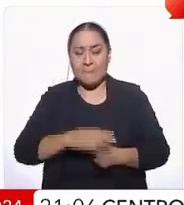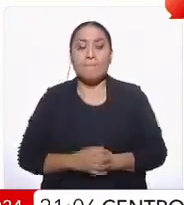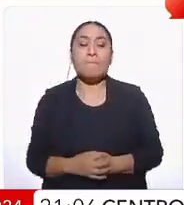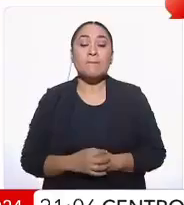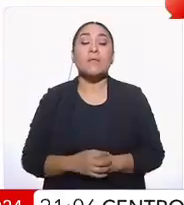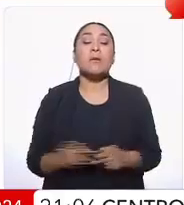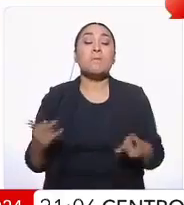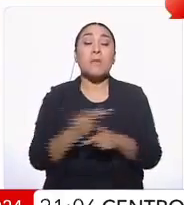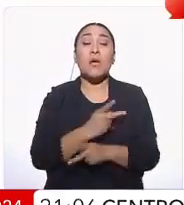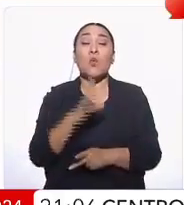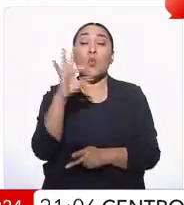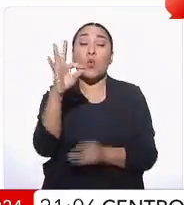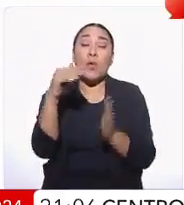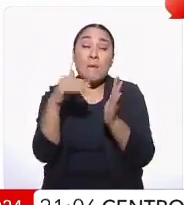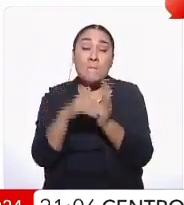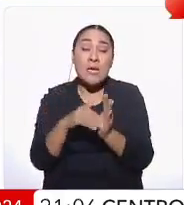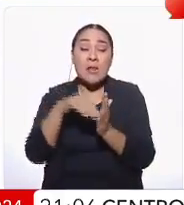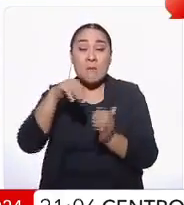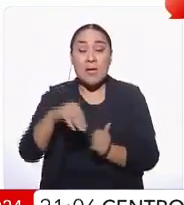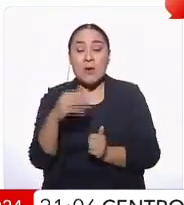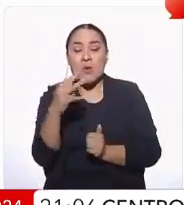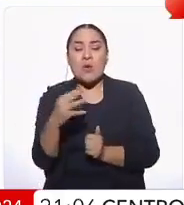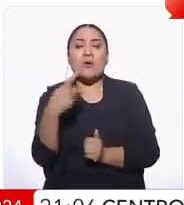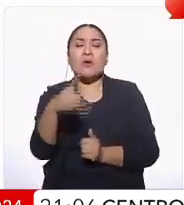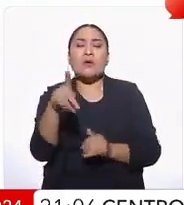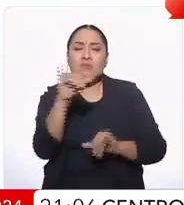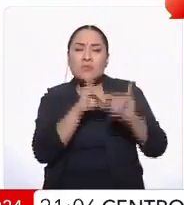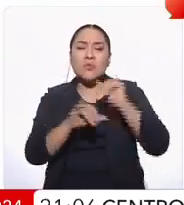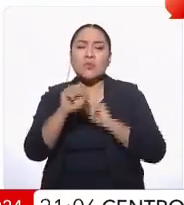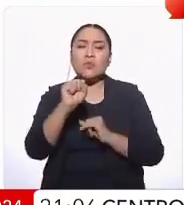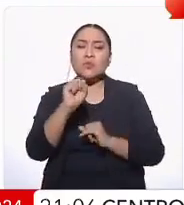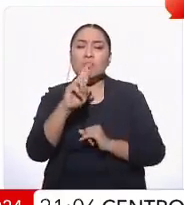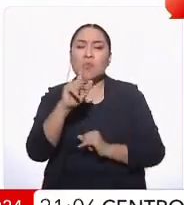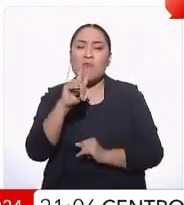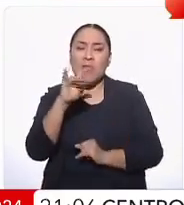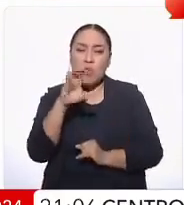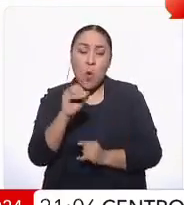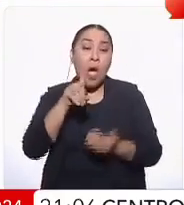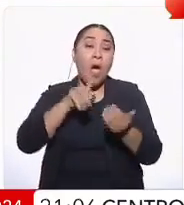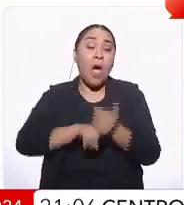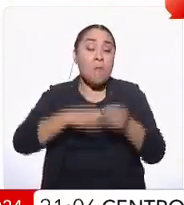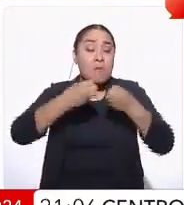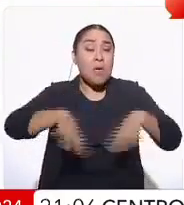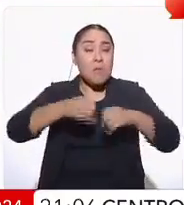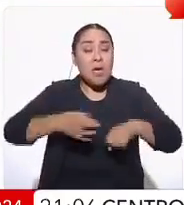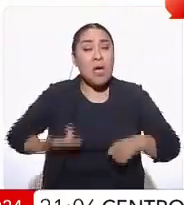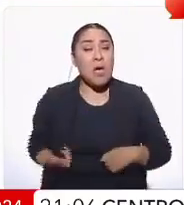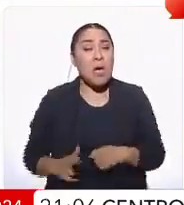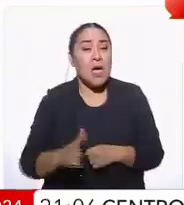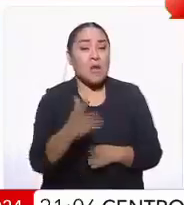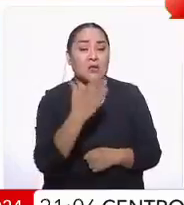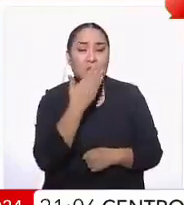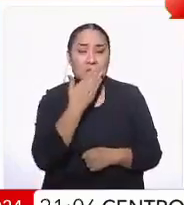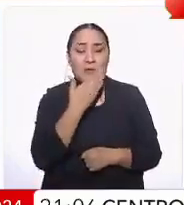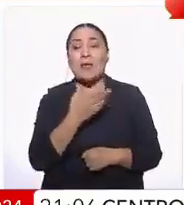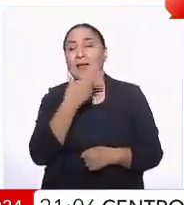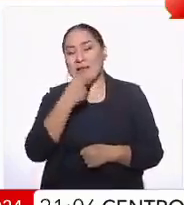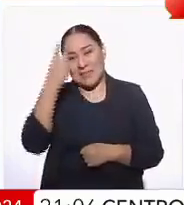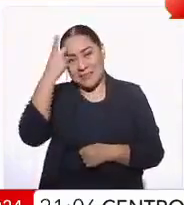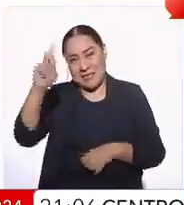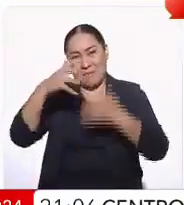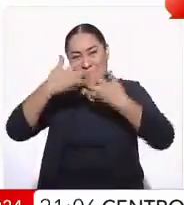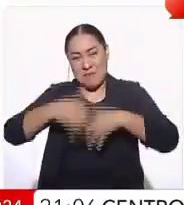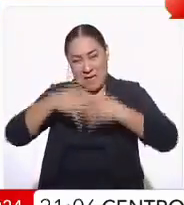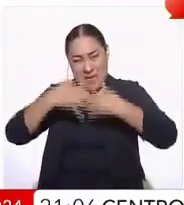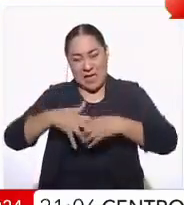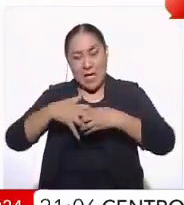el derrame de 40,000 metros cúbicos de sulfato de cobre en el río Sonora. Y el dueño de la minera, Germán Larrea, ha